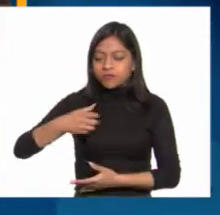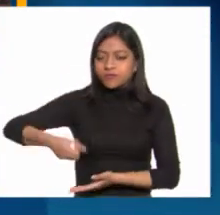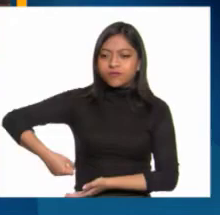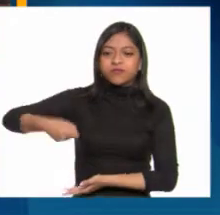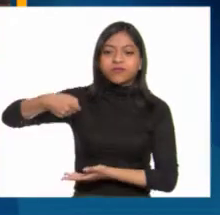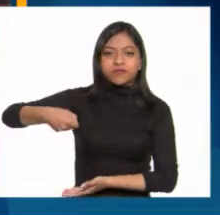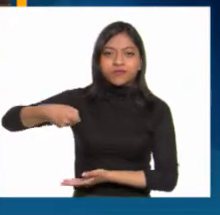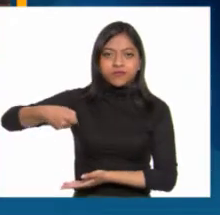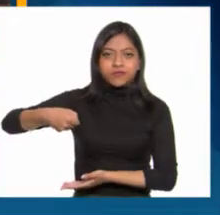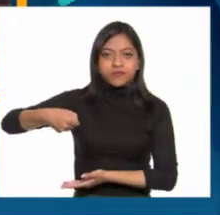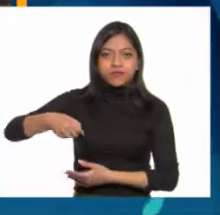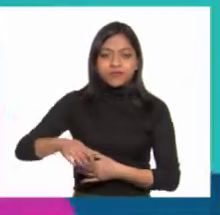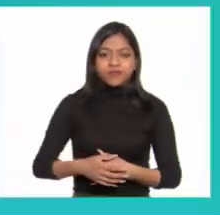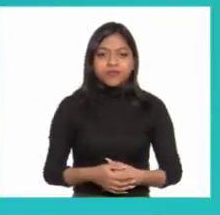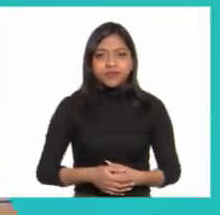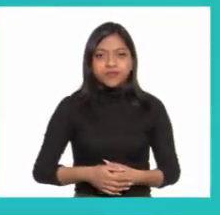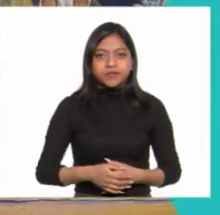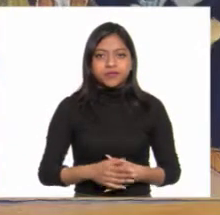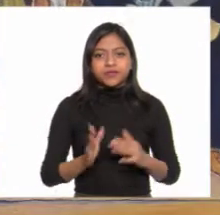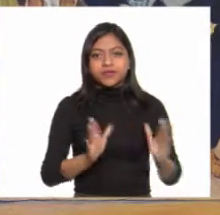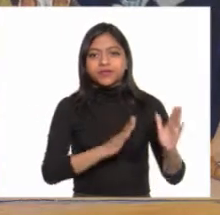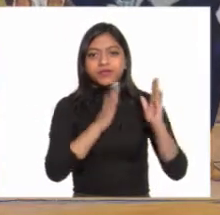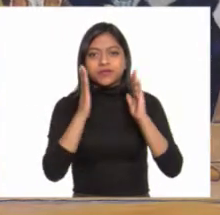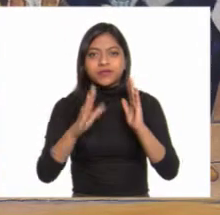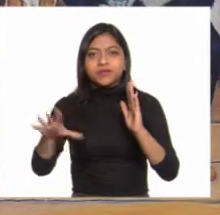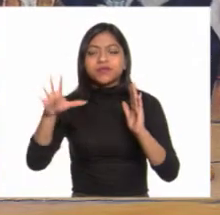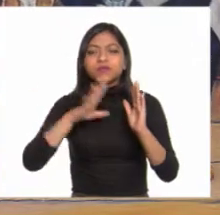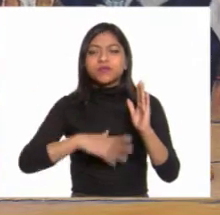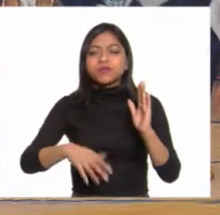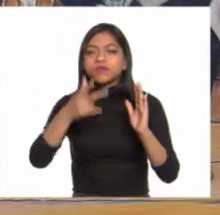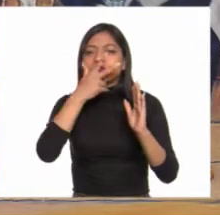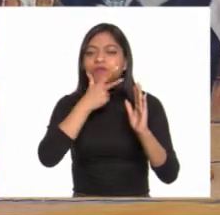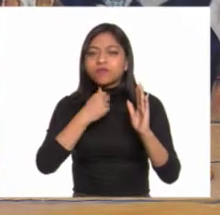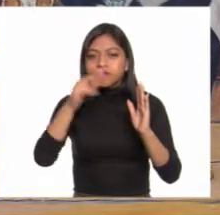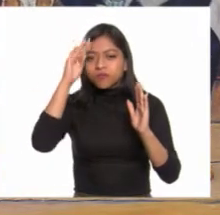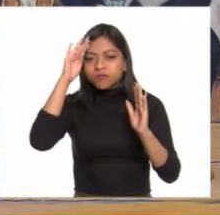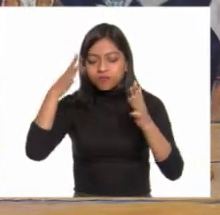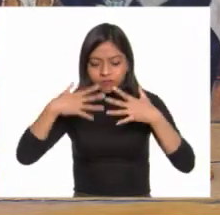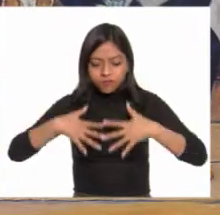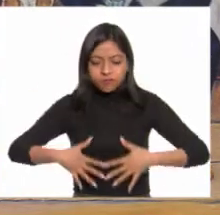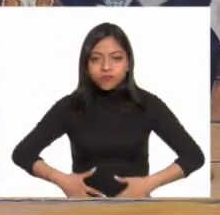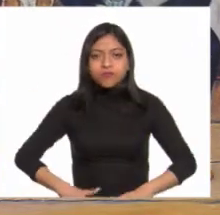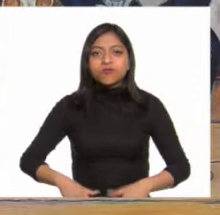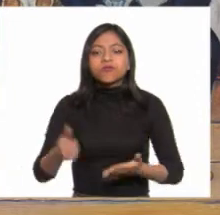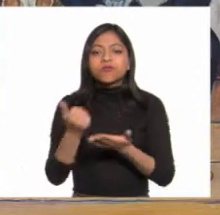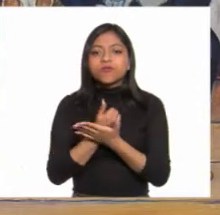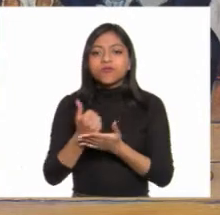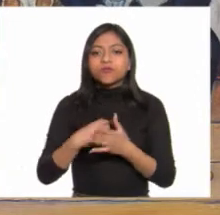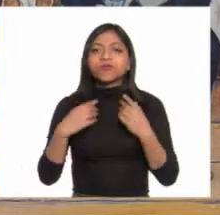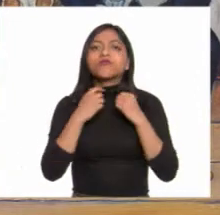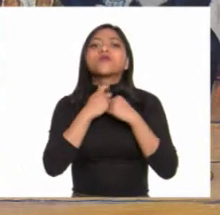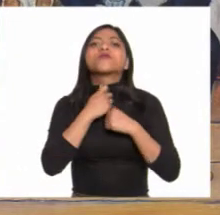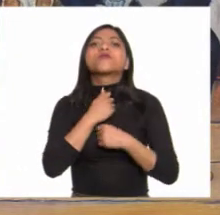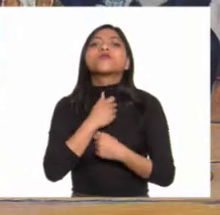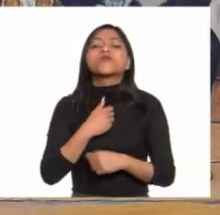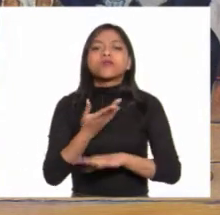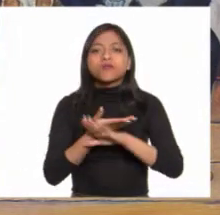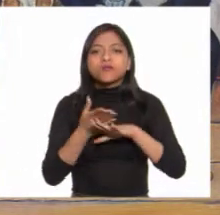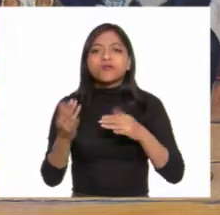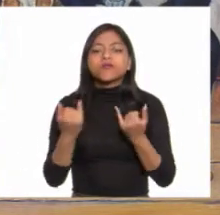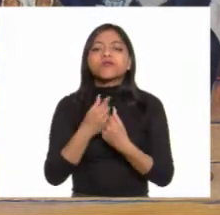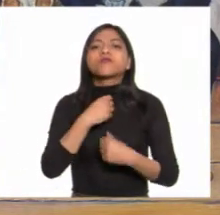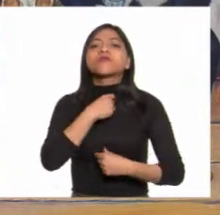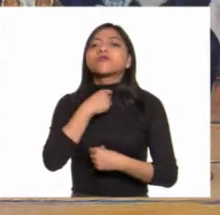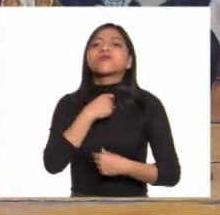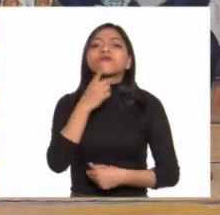brazo. Justo después está sentado un señor que trae un overol azul, camisa blanca con corbata roja y